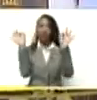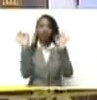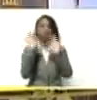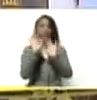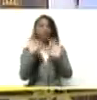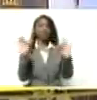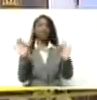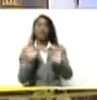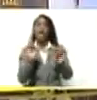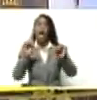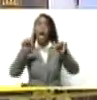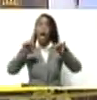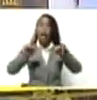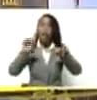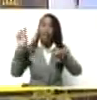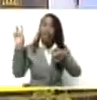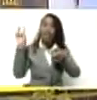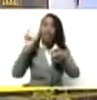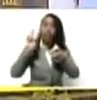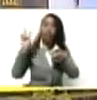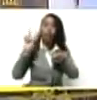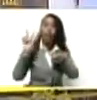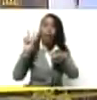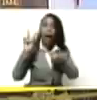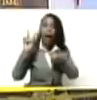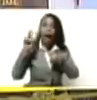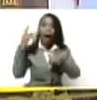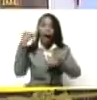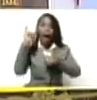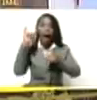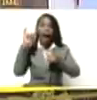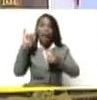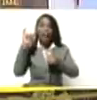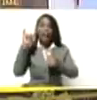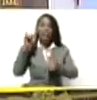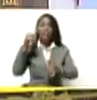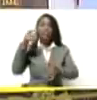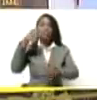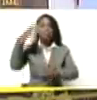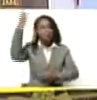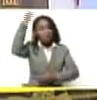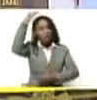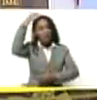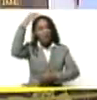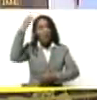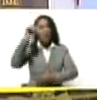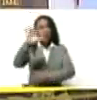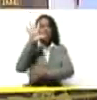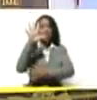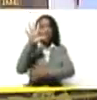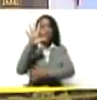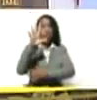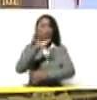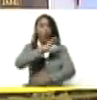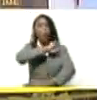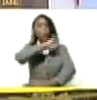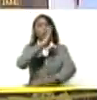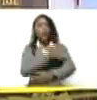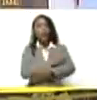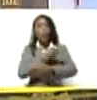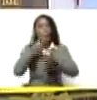yo aspiro y así lo digo hasta estar más una asamblea que se den acciones positivas